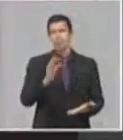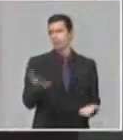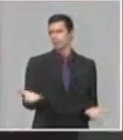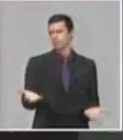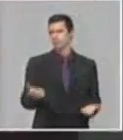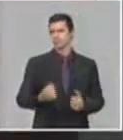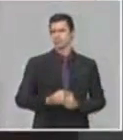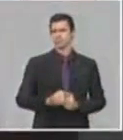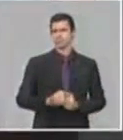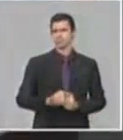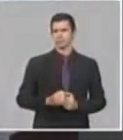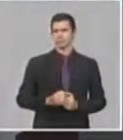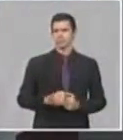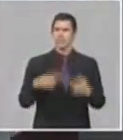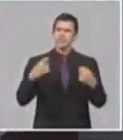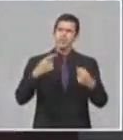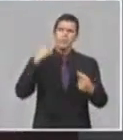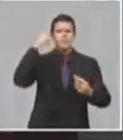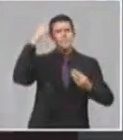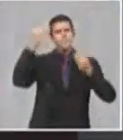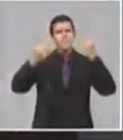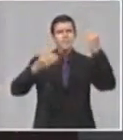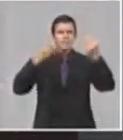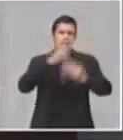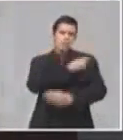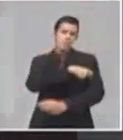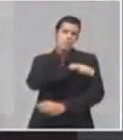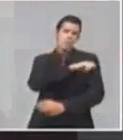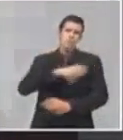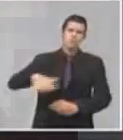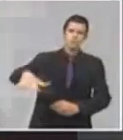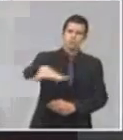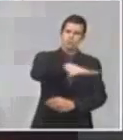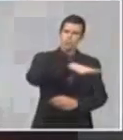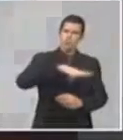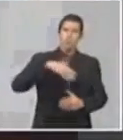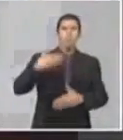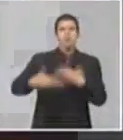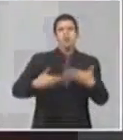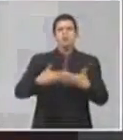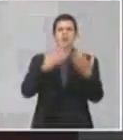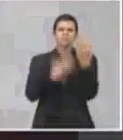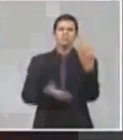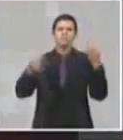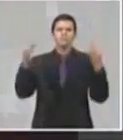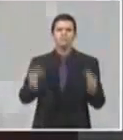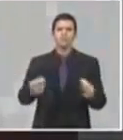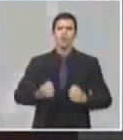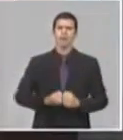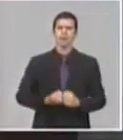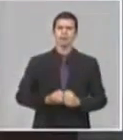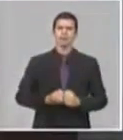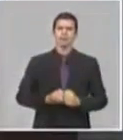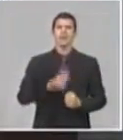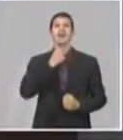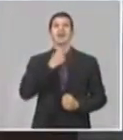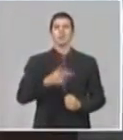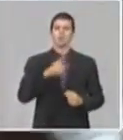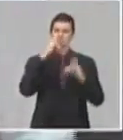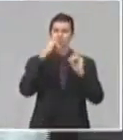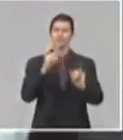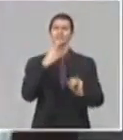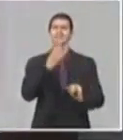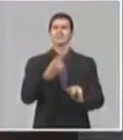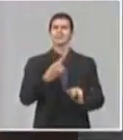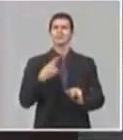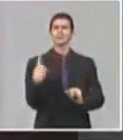está la maldad y de las cosas que tenemos que saber explica albín que han dicho que vamos a cerrar las tiendas en ciencia y que van a quedar nada más que